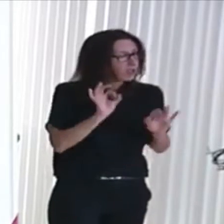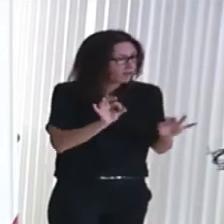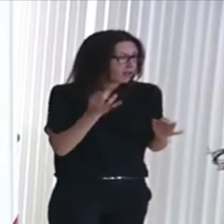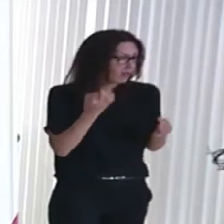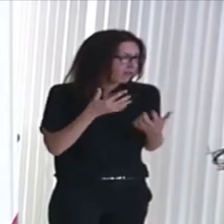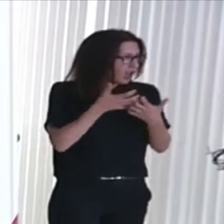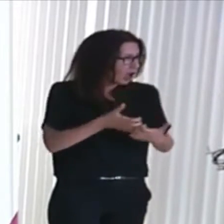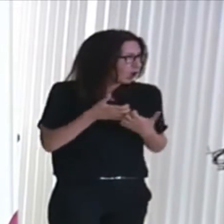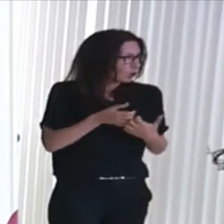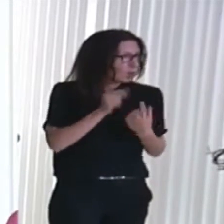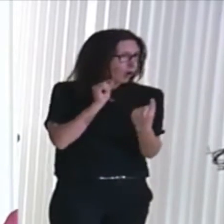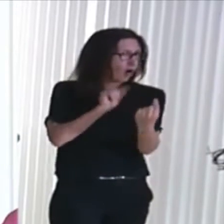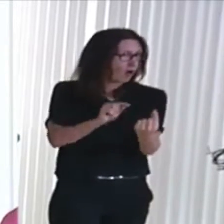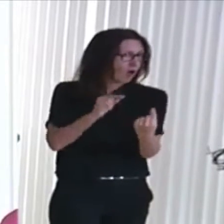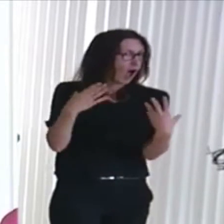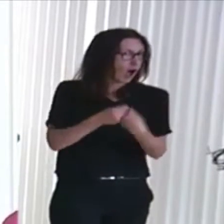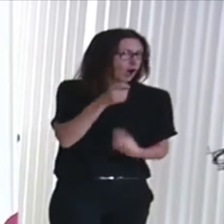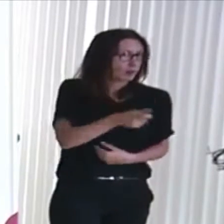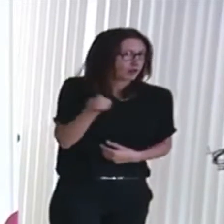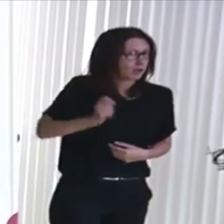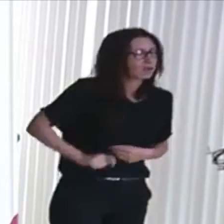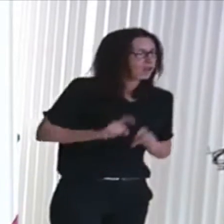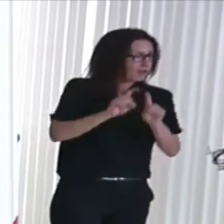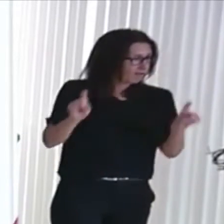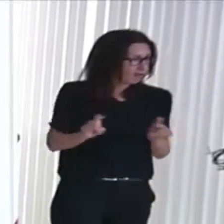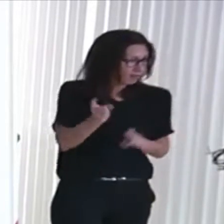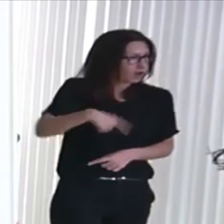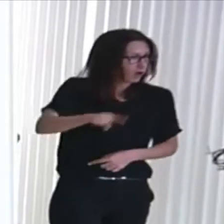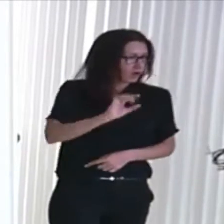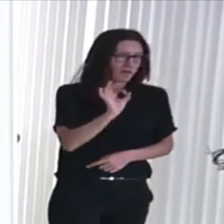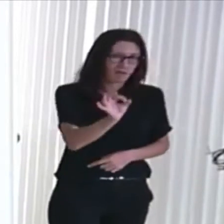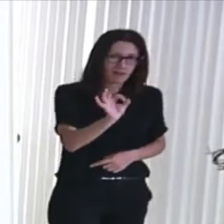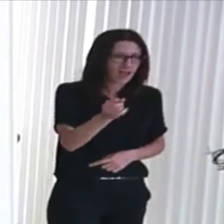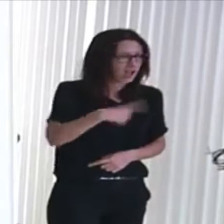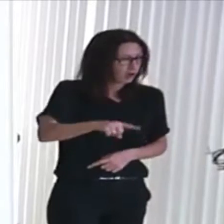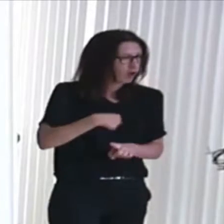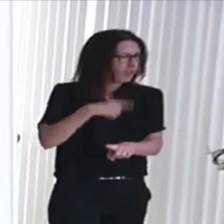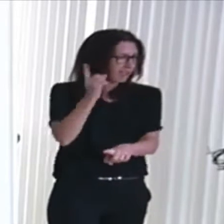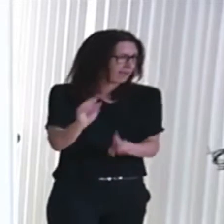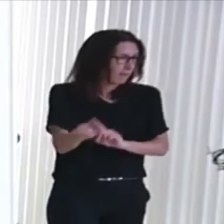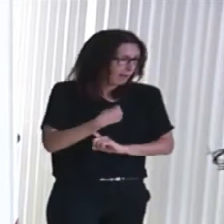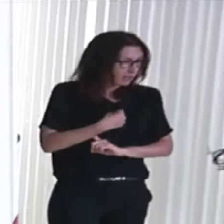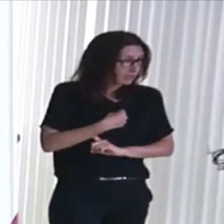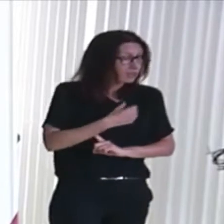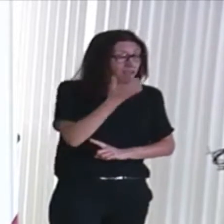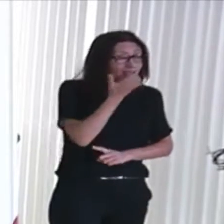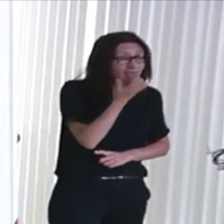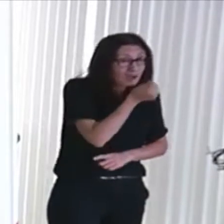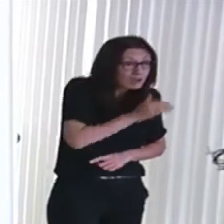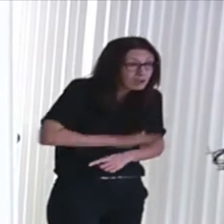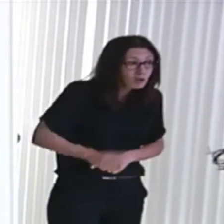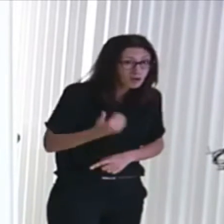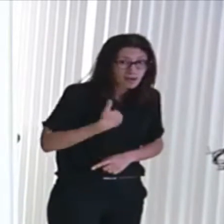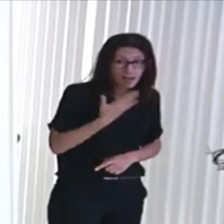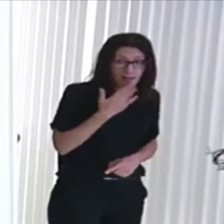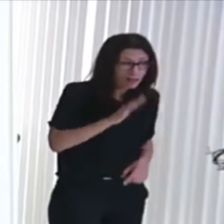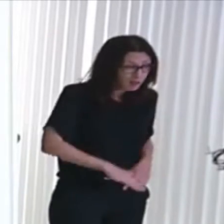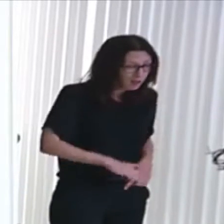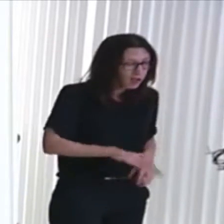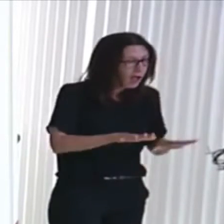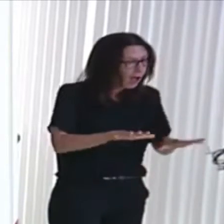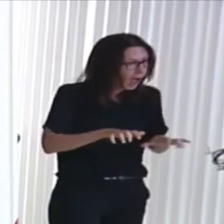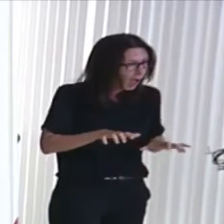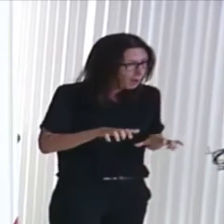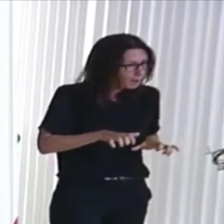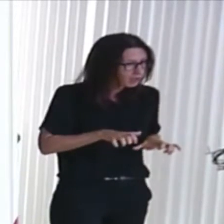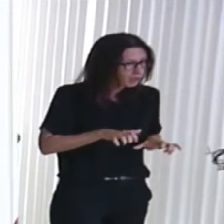los informáticos, que son los que tienen la voz cantante, ¿no? Pero si los niños desde pequeños aprenden